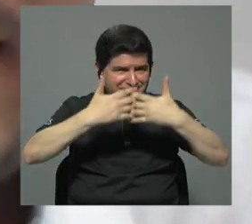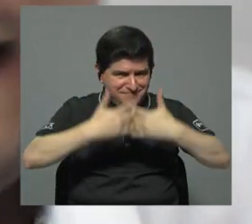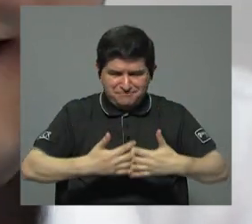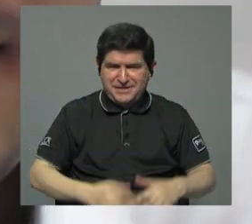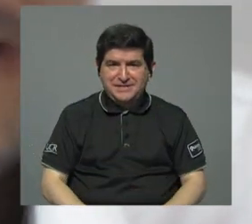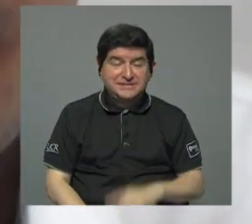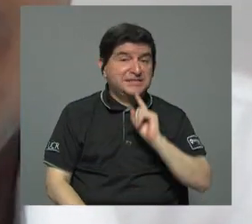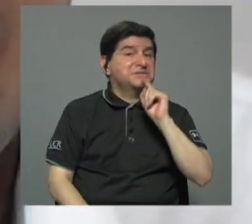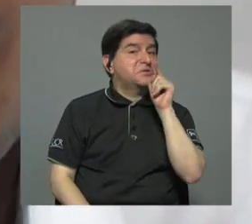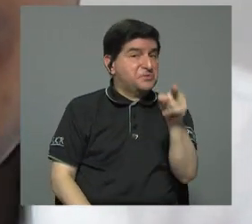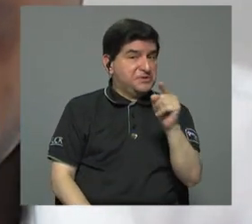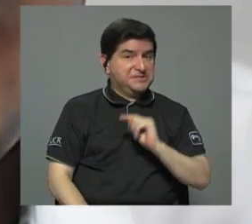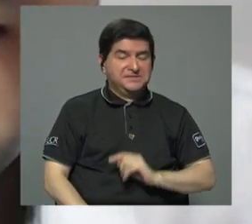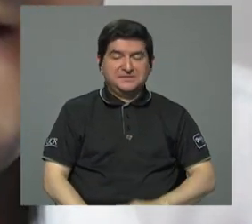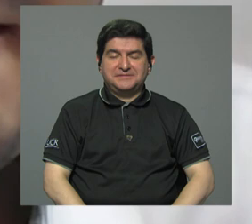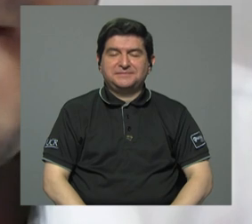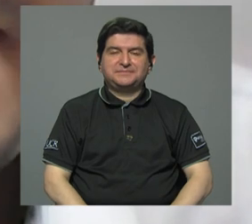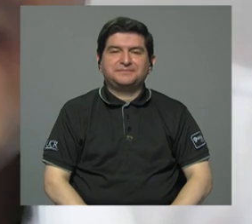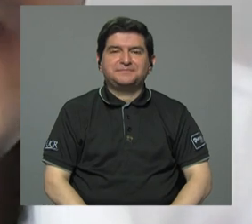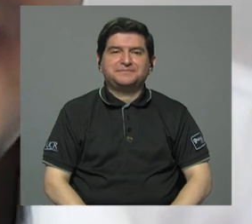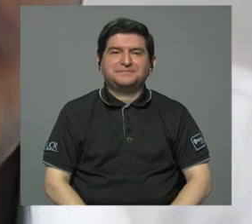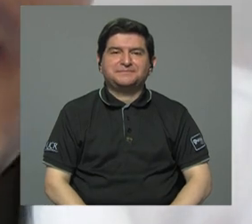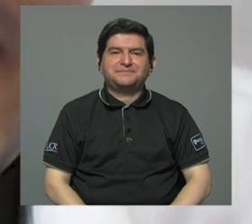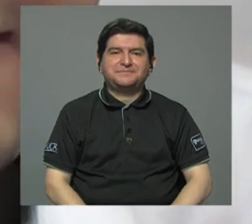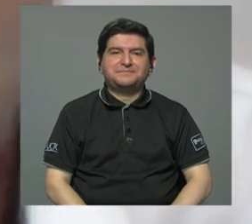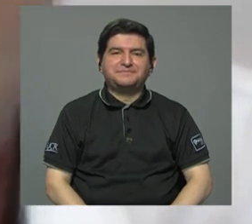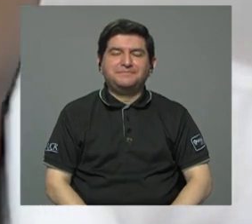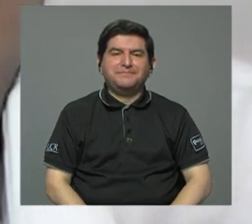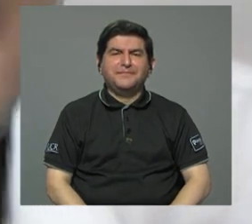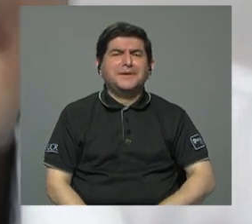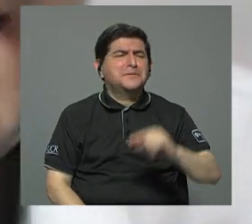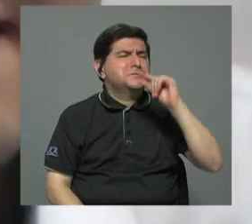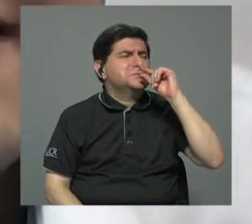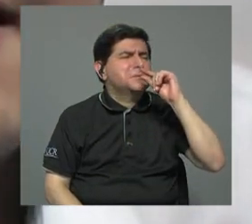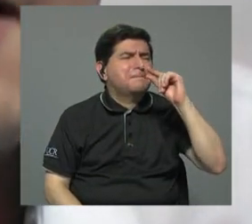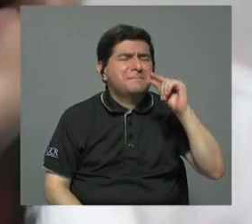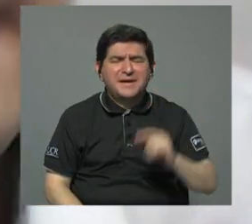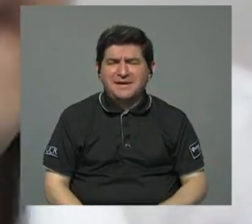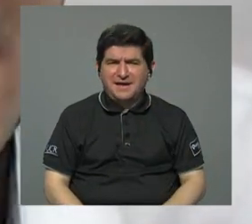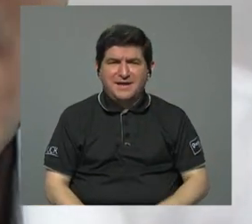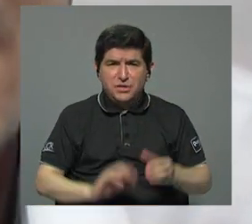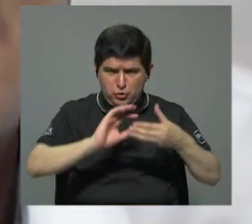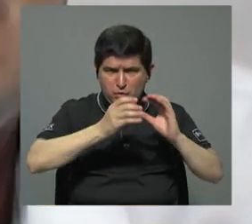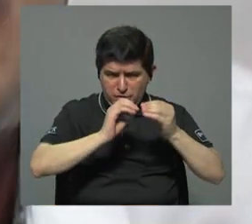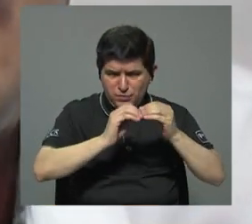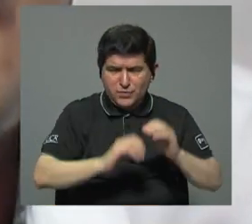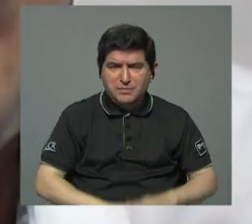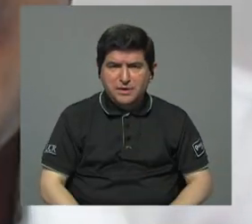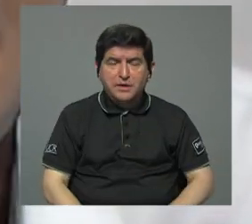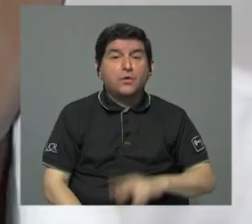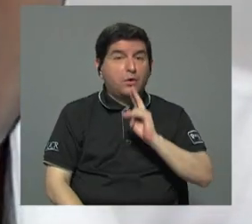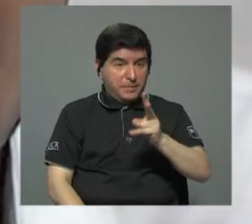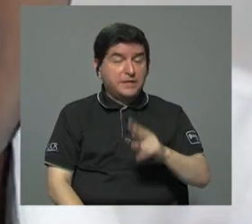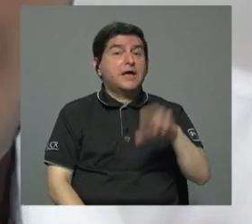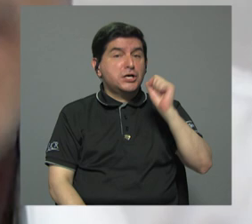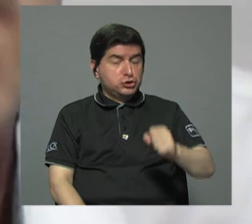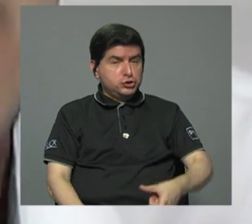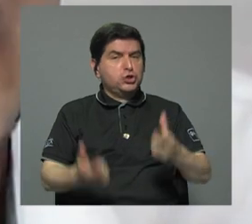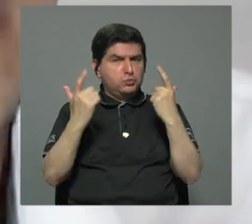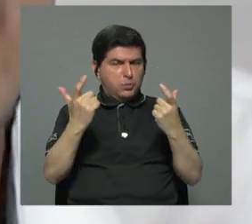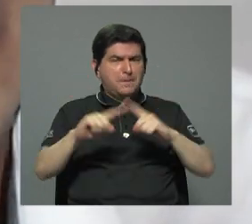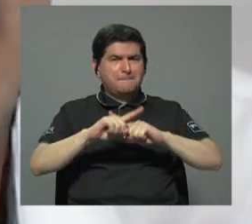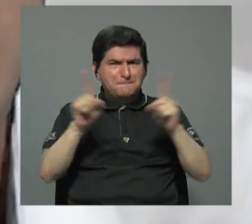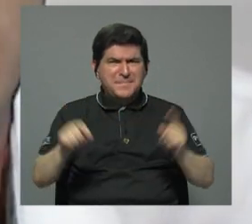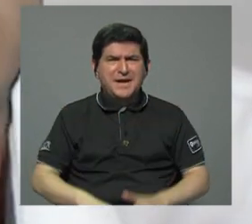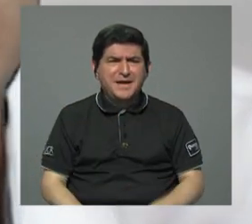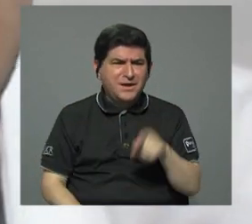las que él dice, ¿verdad? Que básicamente son una pequeña parte, es cierto, generan mucho dinero, pero son las que